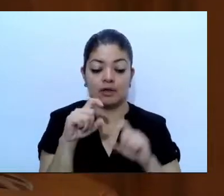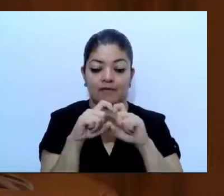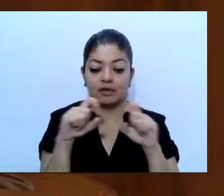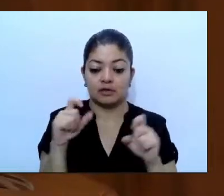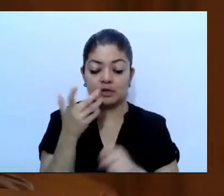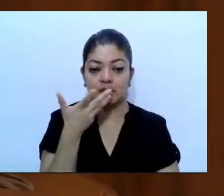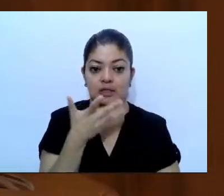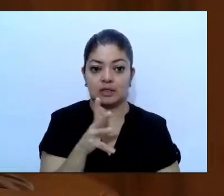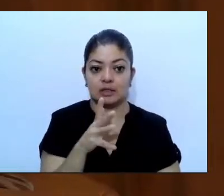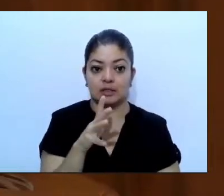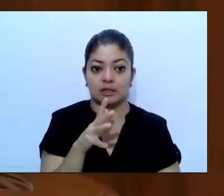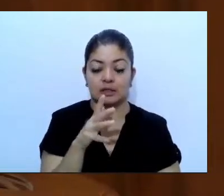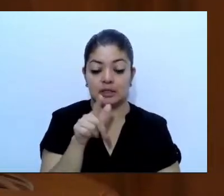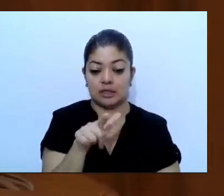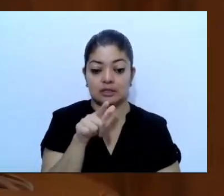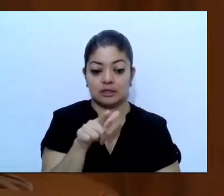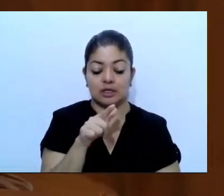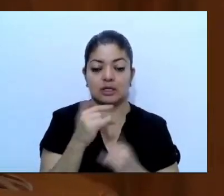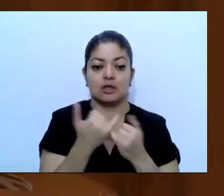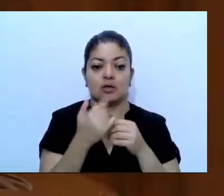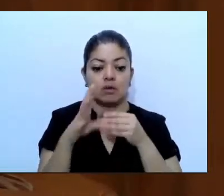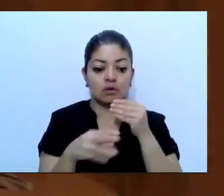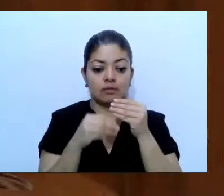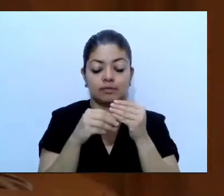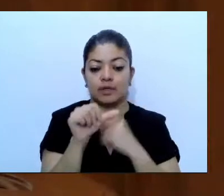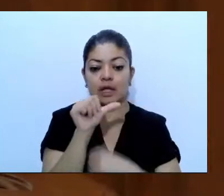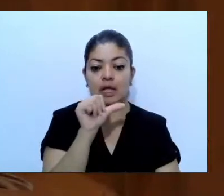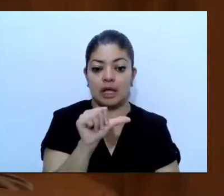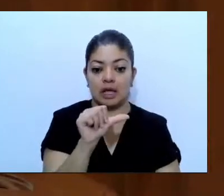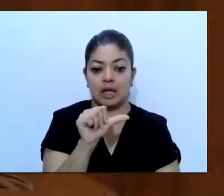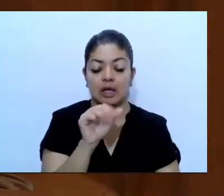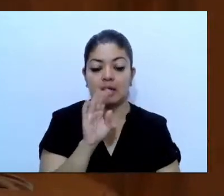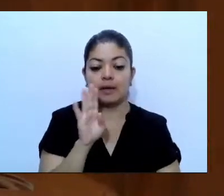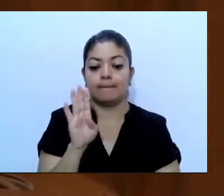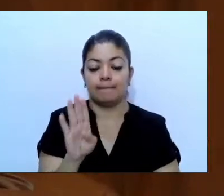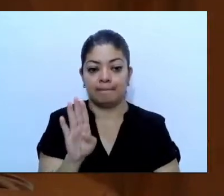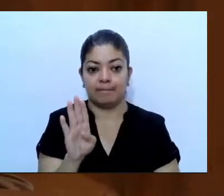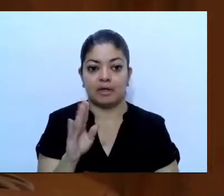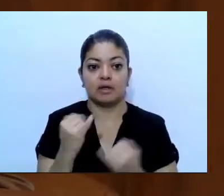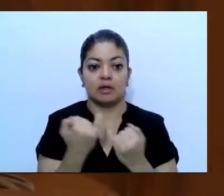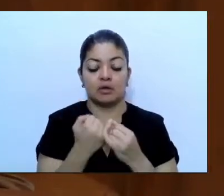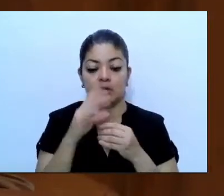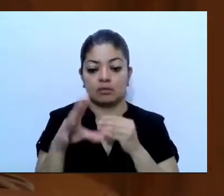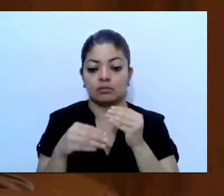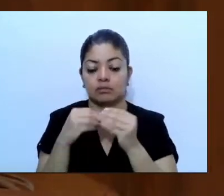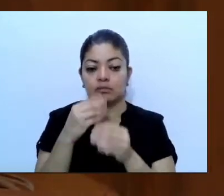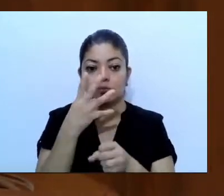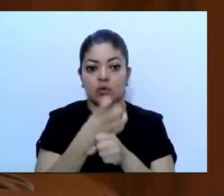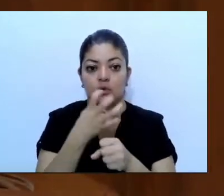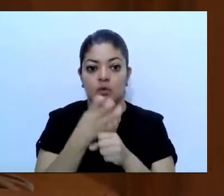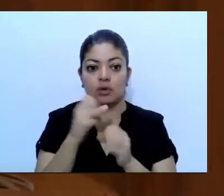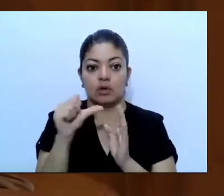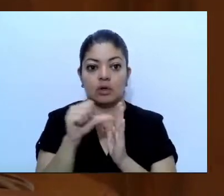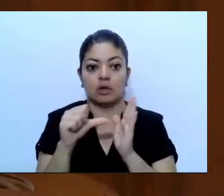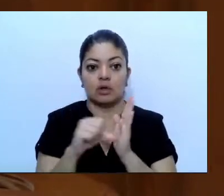décimo séptima, y se adiciona el inciso A y B, se adiciona la fracción cuarta al artículo